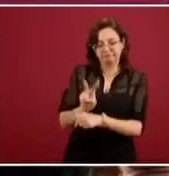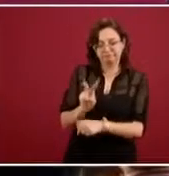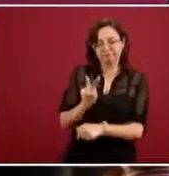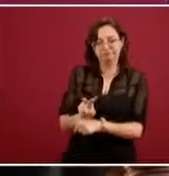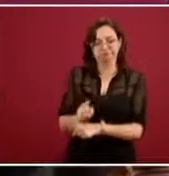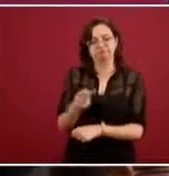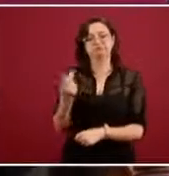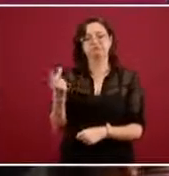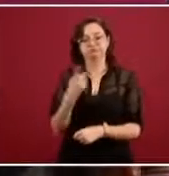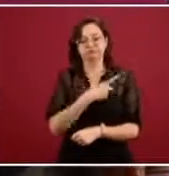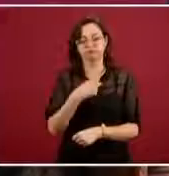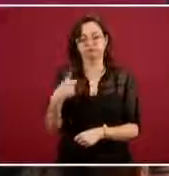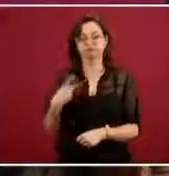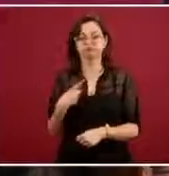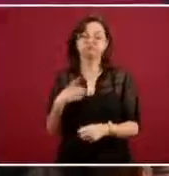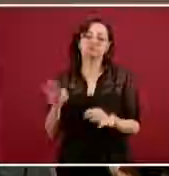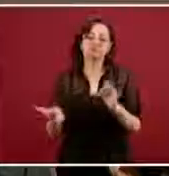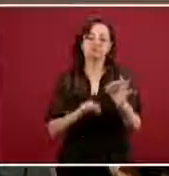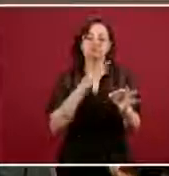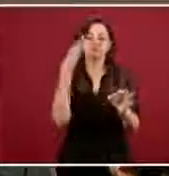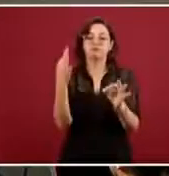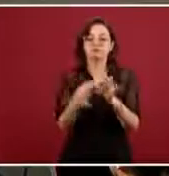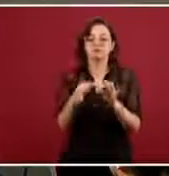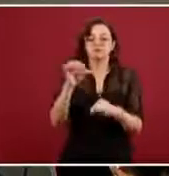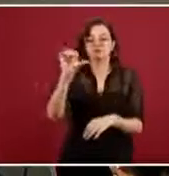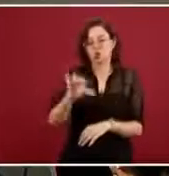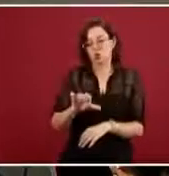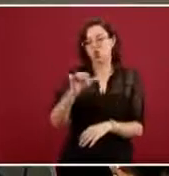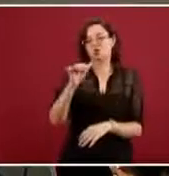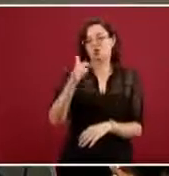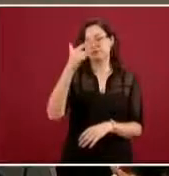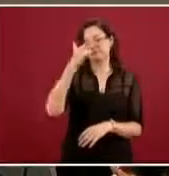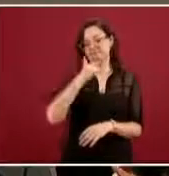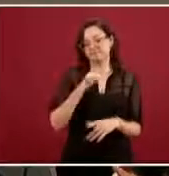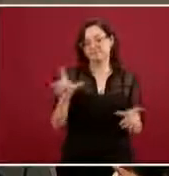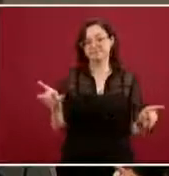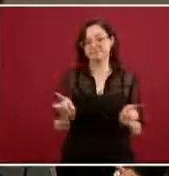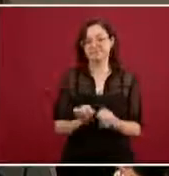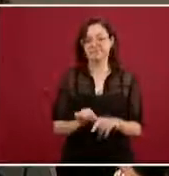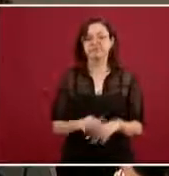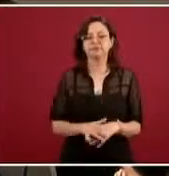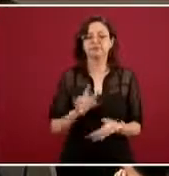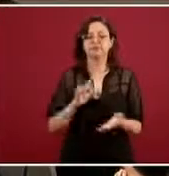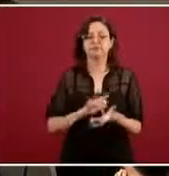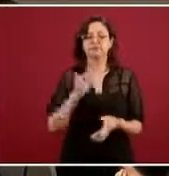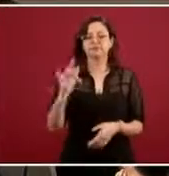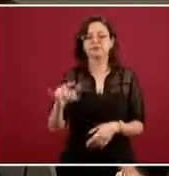dando seguimiento. Ese sería el panorama para esta noche. Gracias, doctora Lamilla.